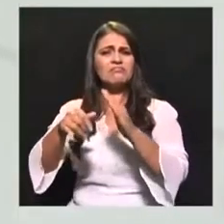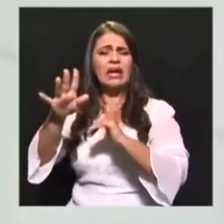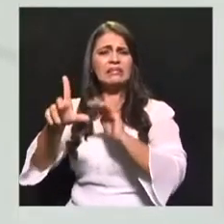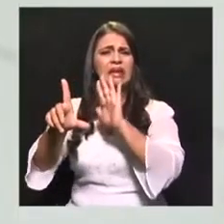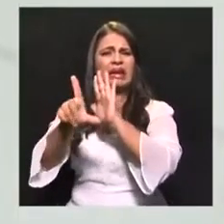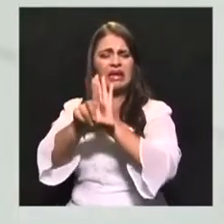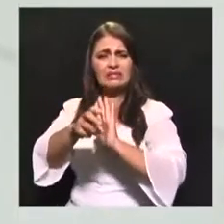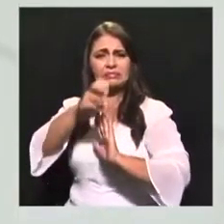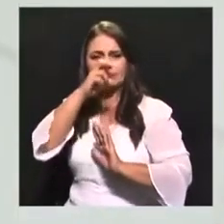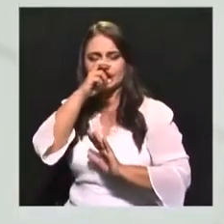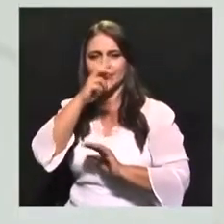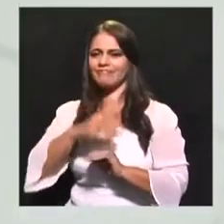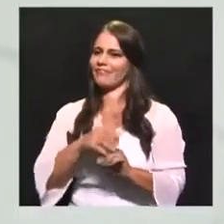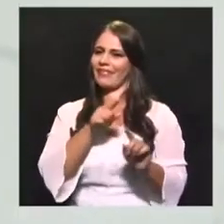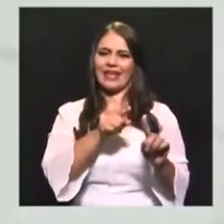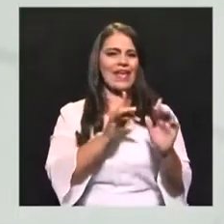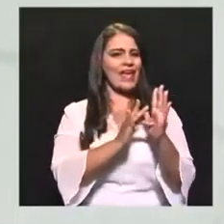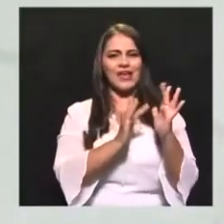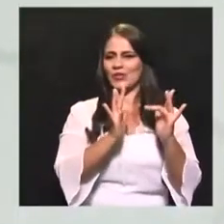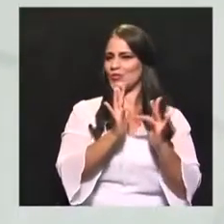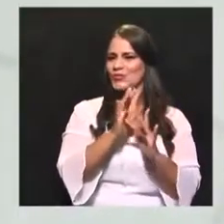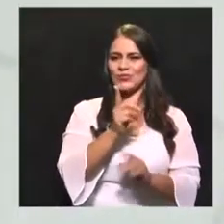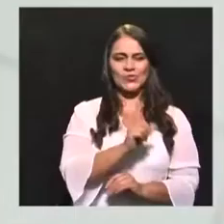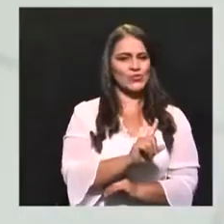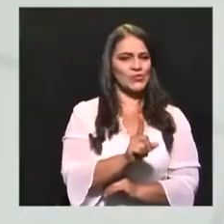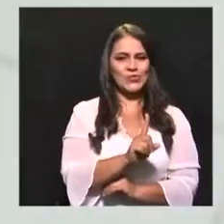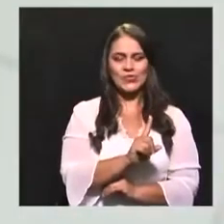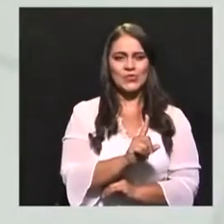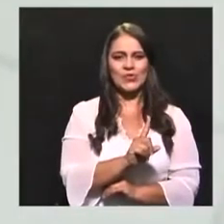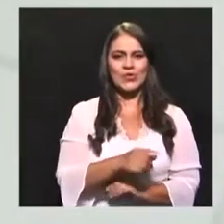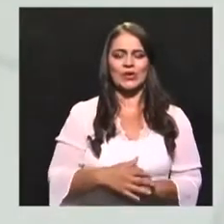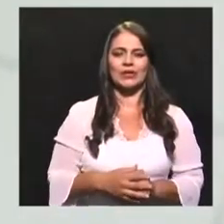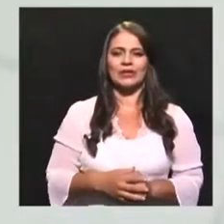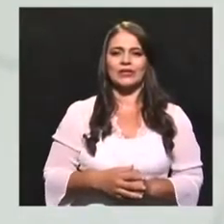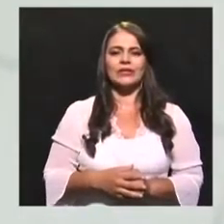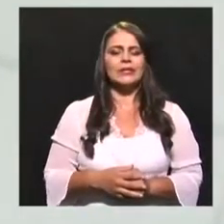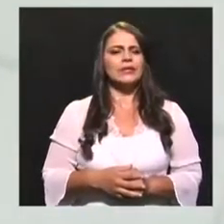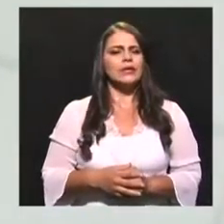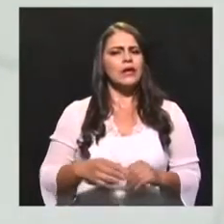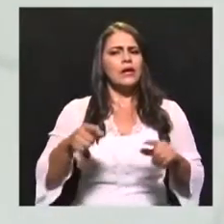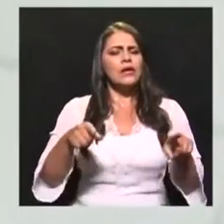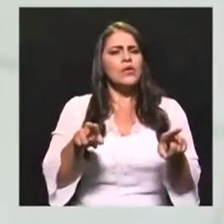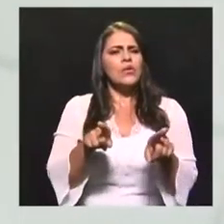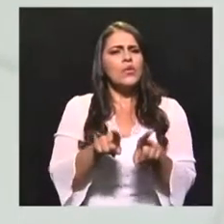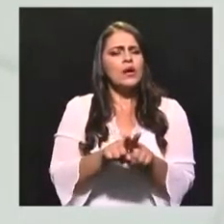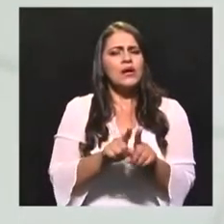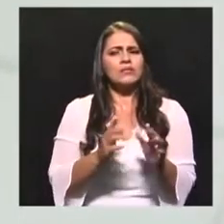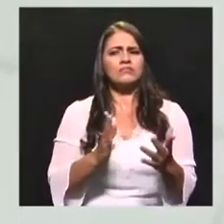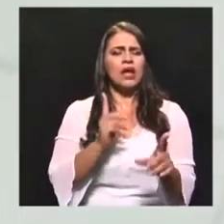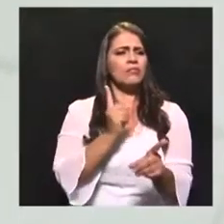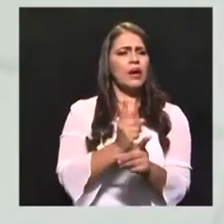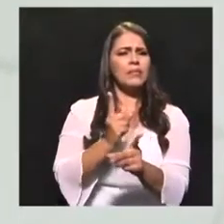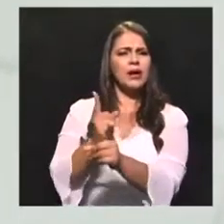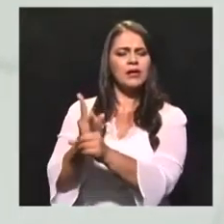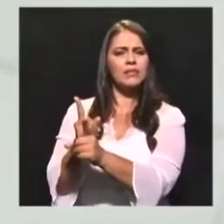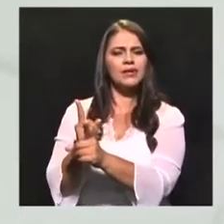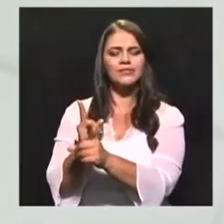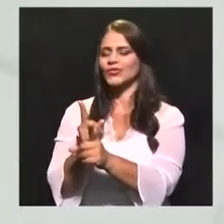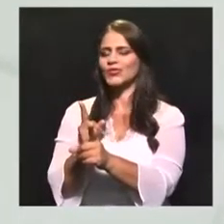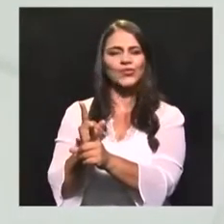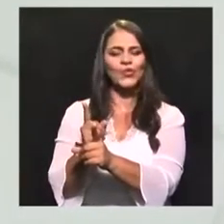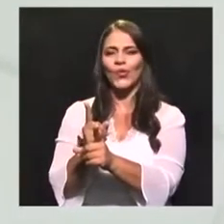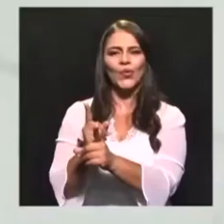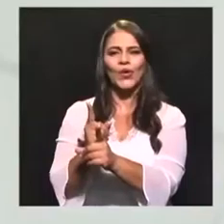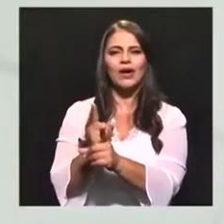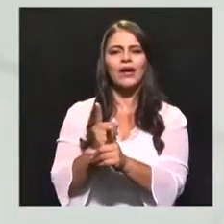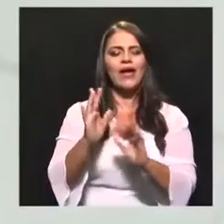Jesús no se queda en un cumplimiento aparentemente correcto. Él lleva la